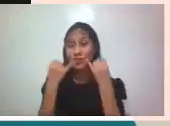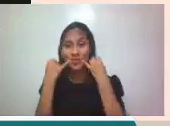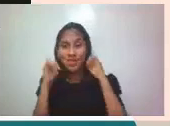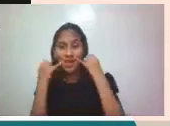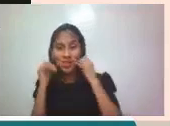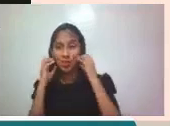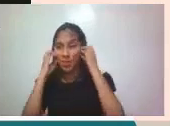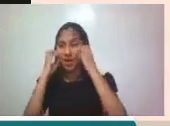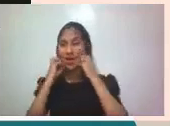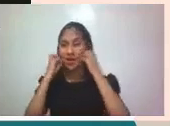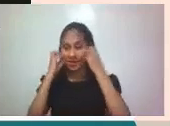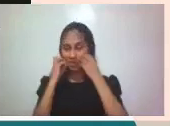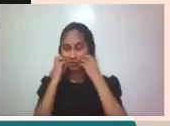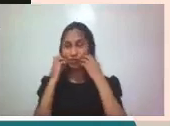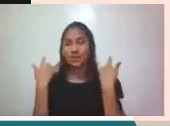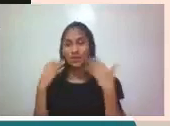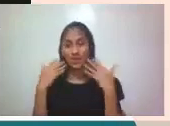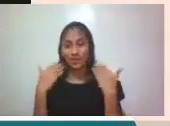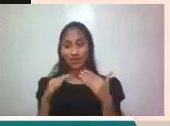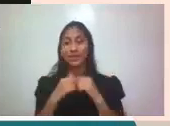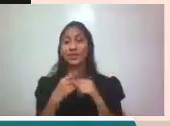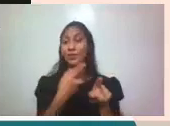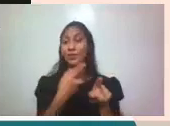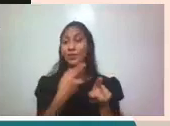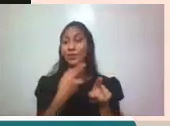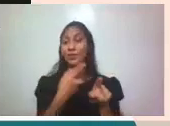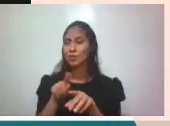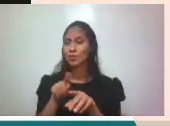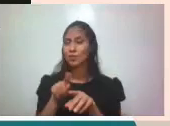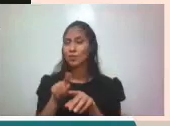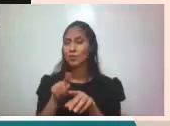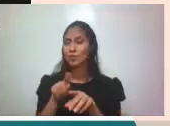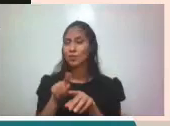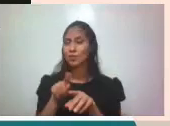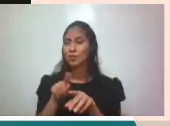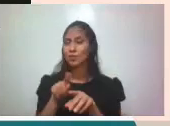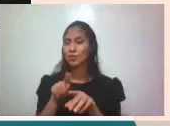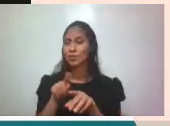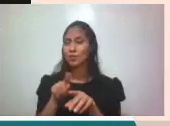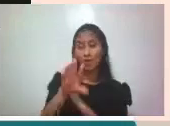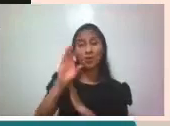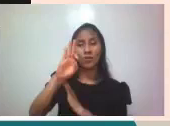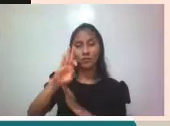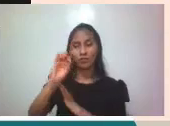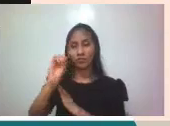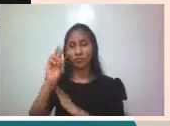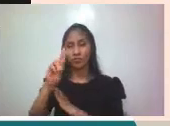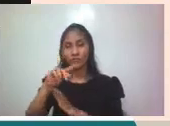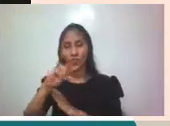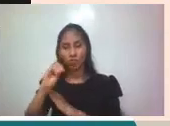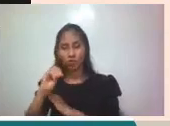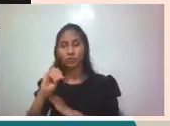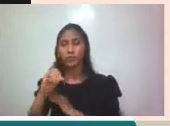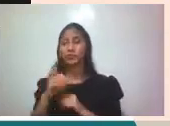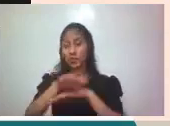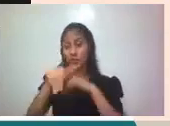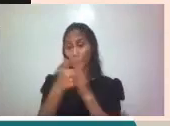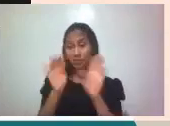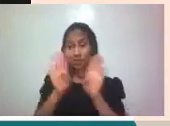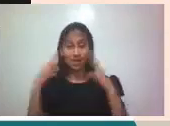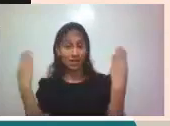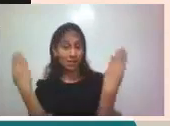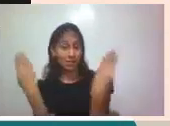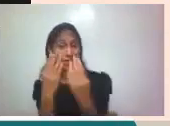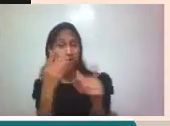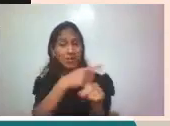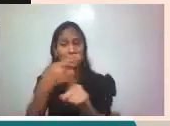venimos aplicándolo a través de una metodología del videoforo en nuestras aulas interculturales, a